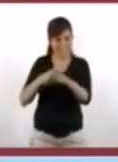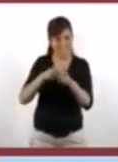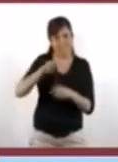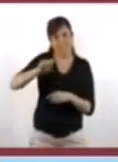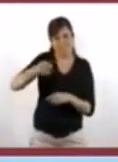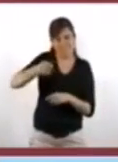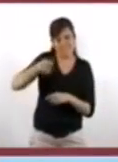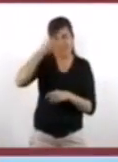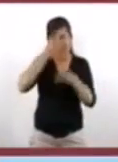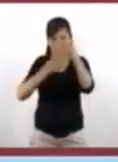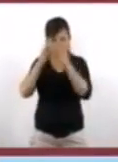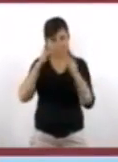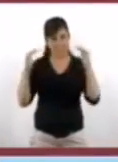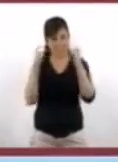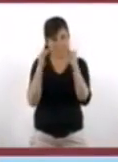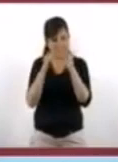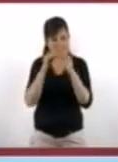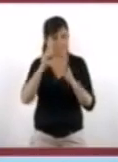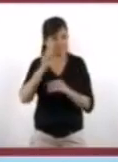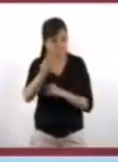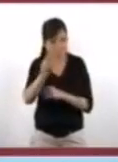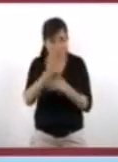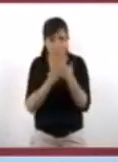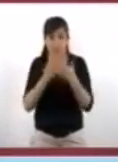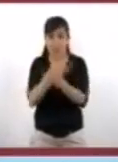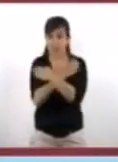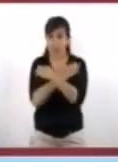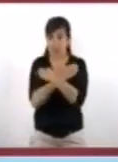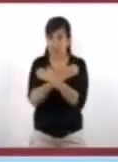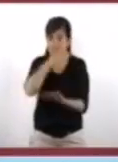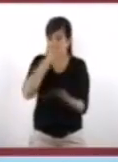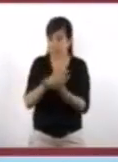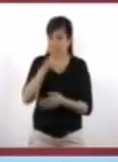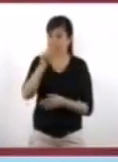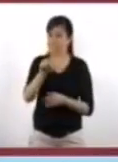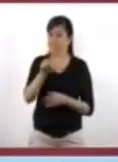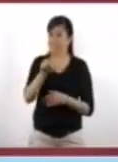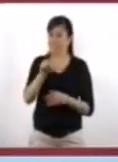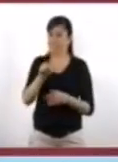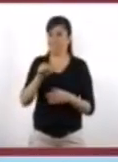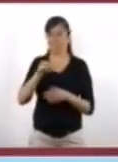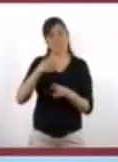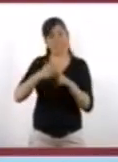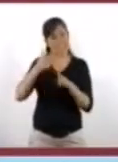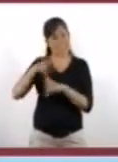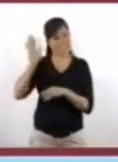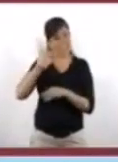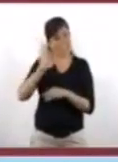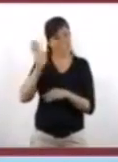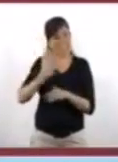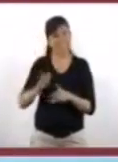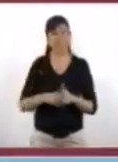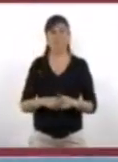la programación de Aprende en Casa, porque la educación nunca se detiene. ¡Hasta entonces!